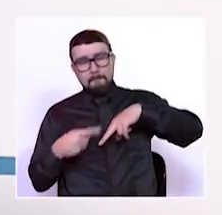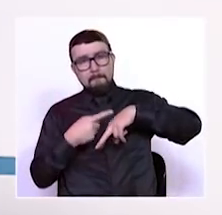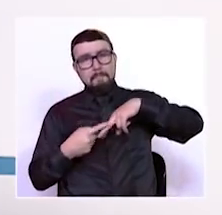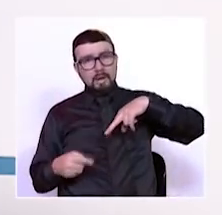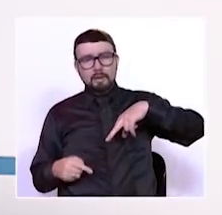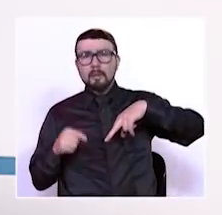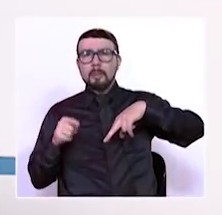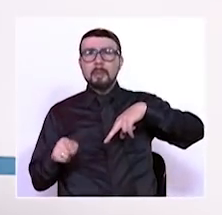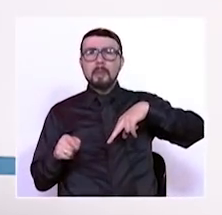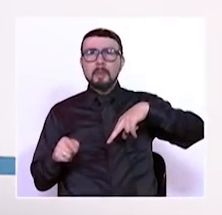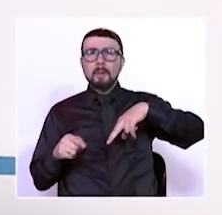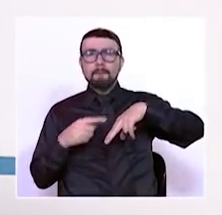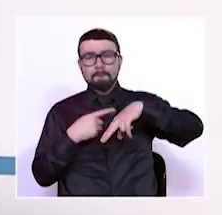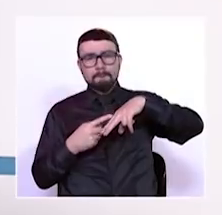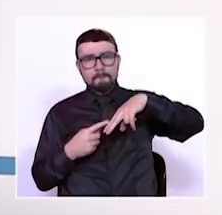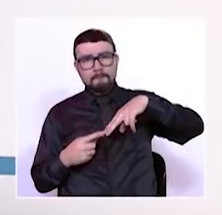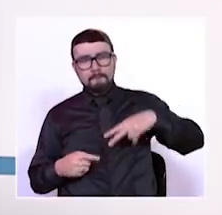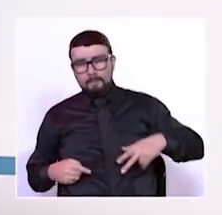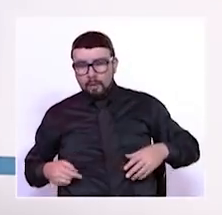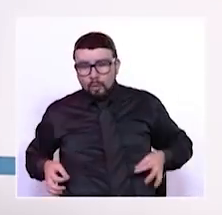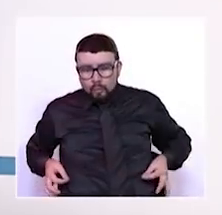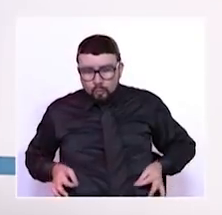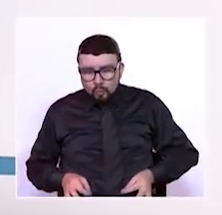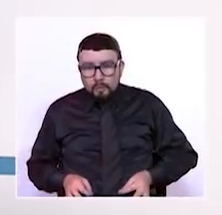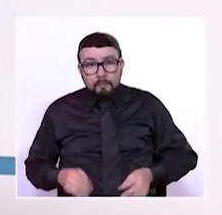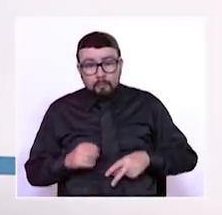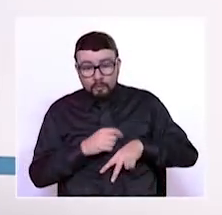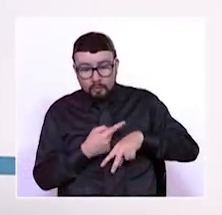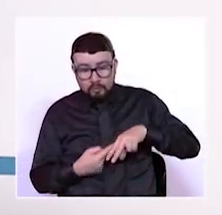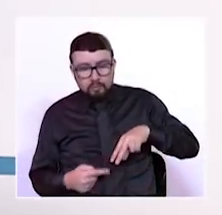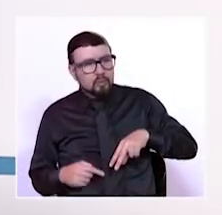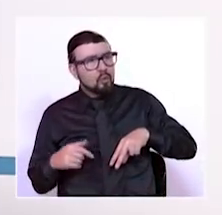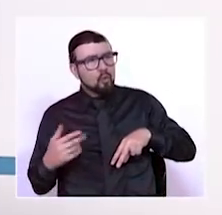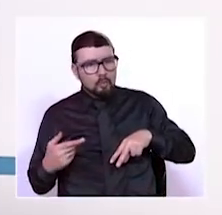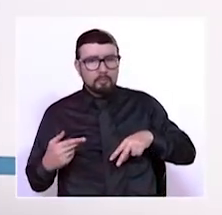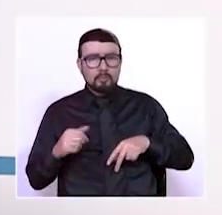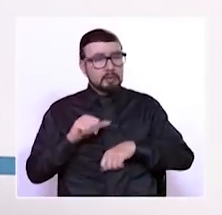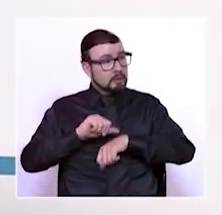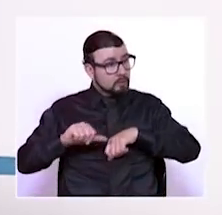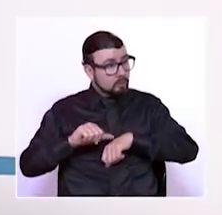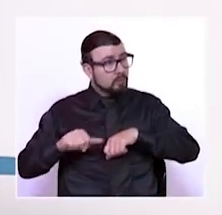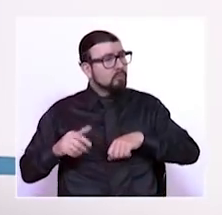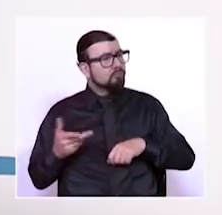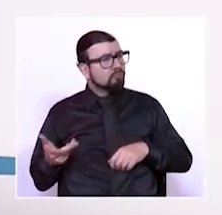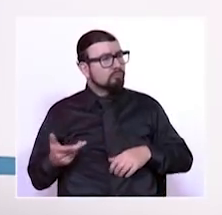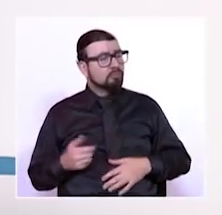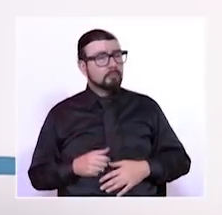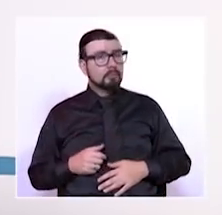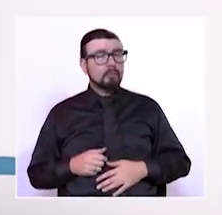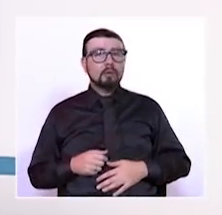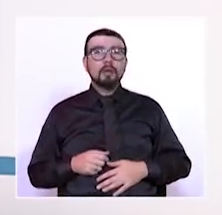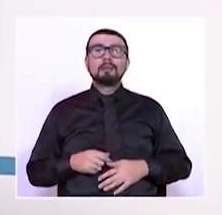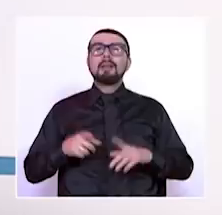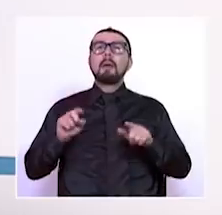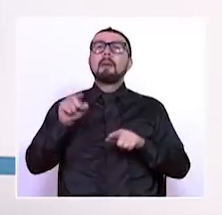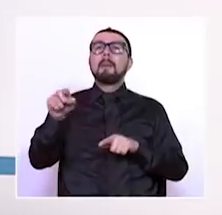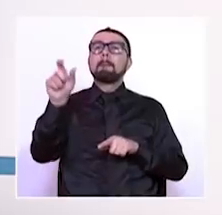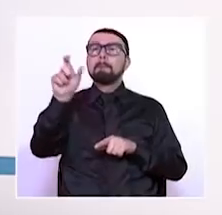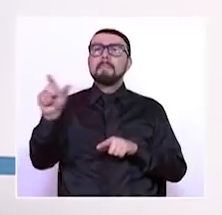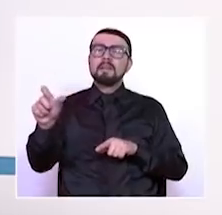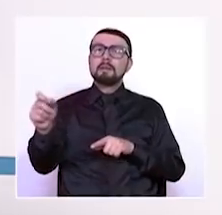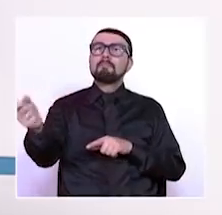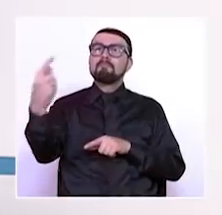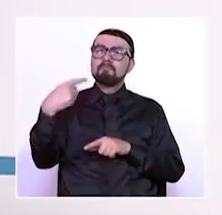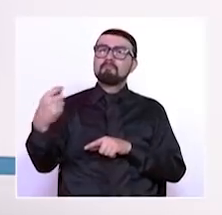las trompas, en el origen pélvico. Es mejor el procedimiento quirúrgico. Las personas que nos están escribiendo, atención,